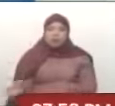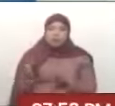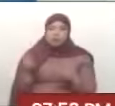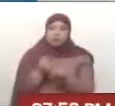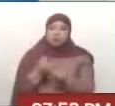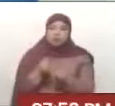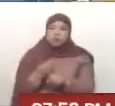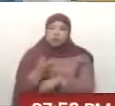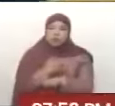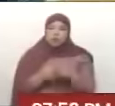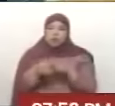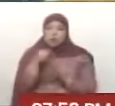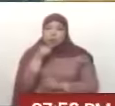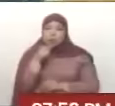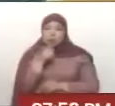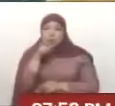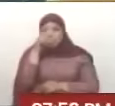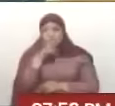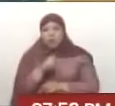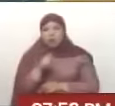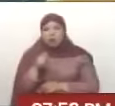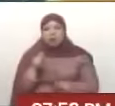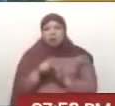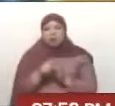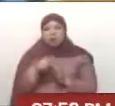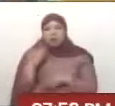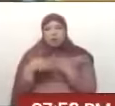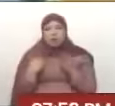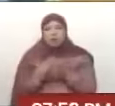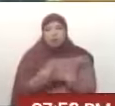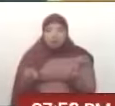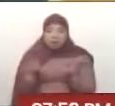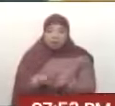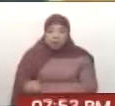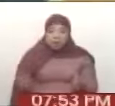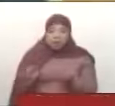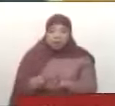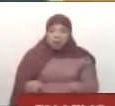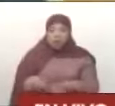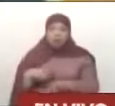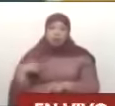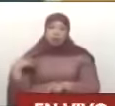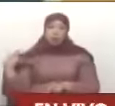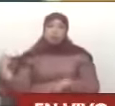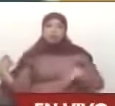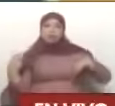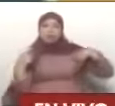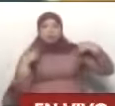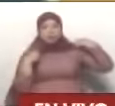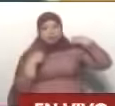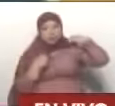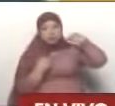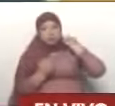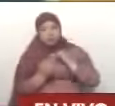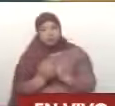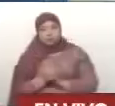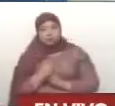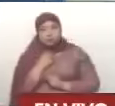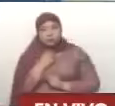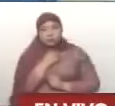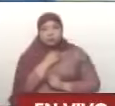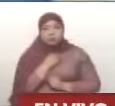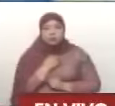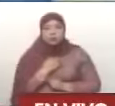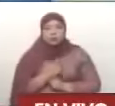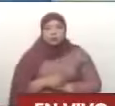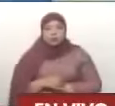Los Duvalier. ¿Cuántos años estuvieron los Duvalier ahí? Investiguen, muchachos. ¿Ah? Jean-Claude Duvalier. Sí. Y cuando vino